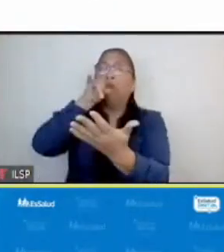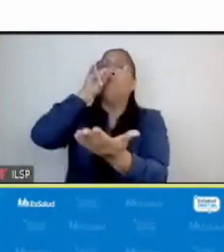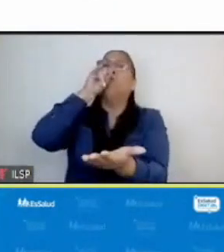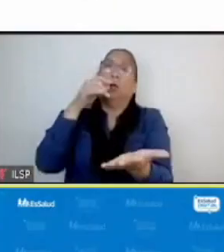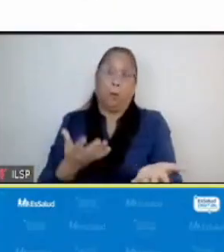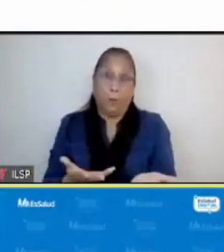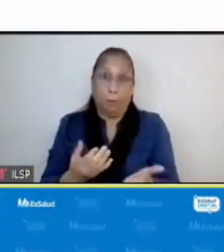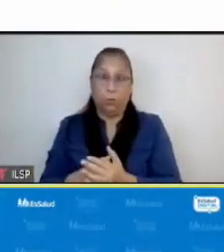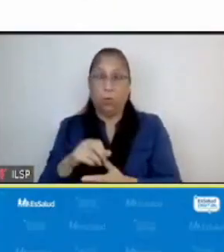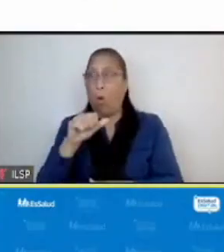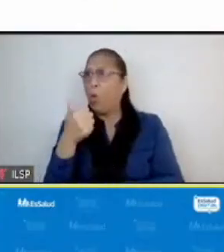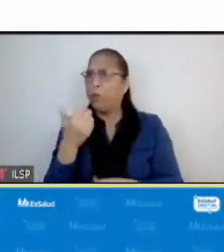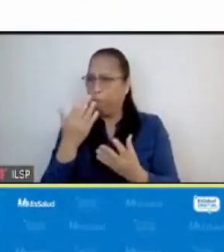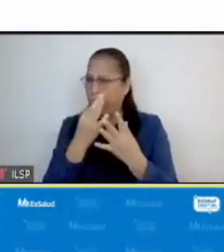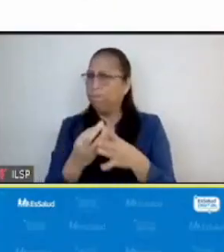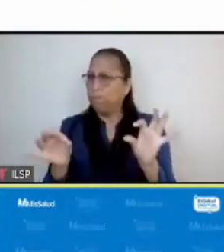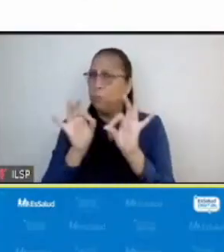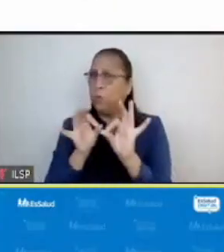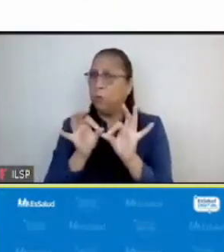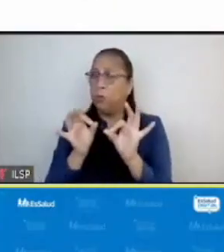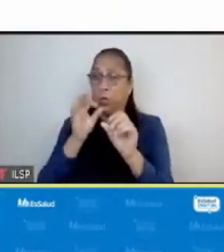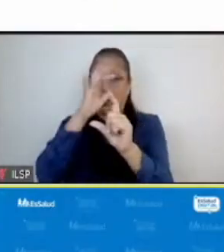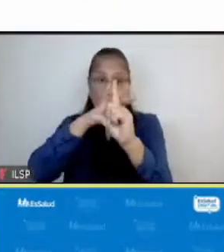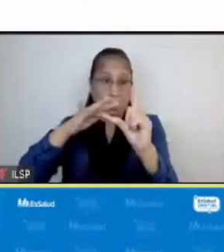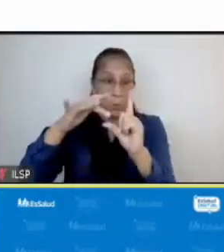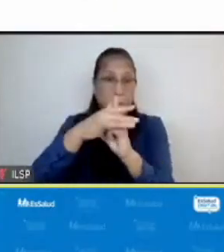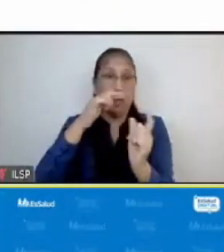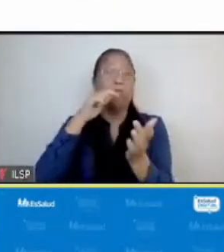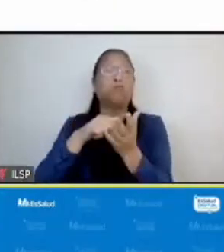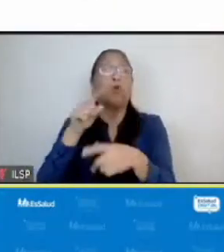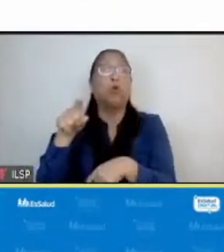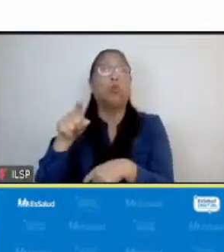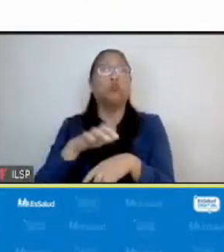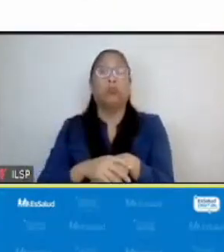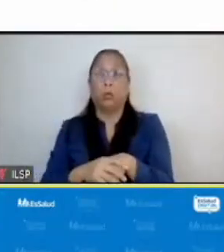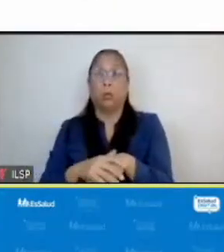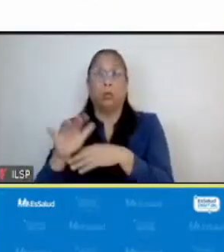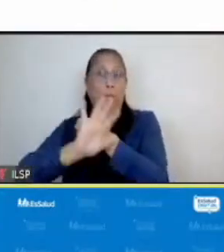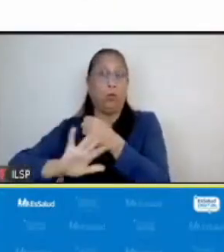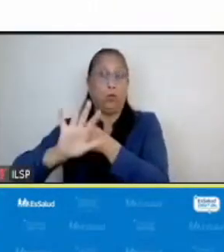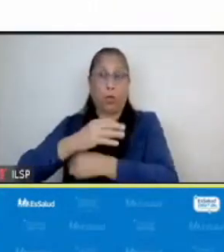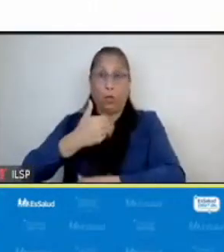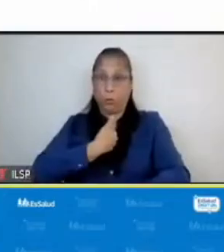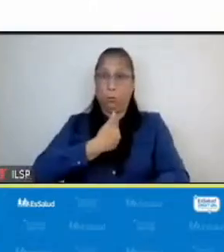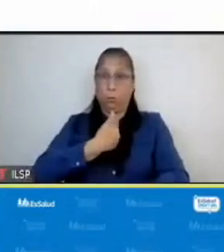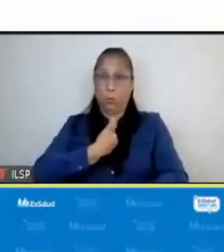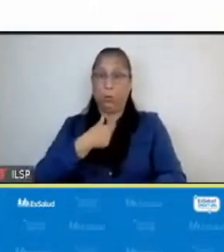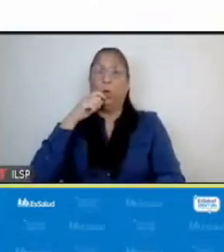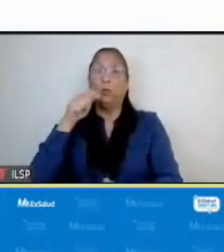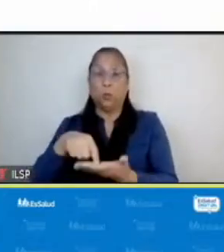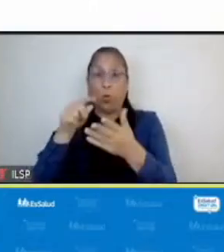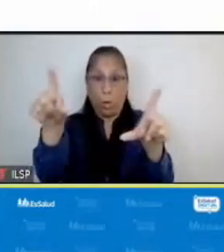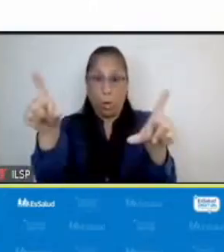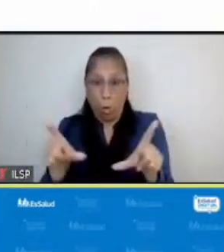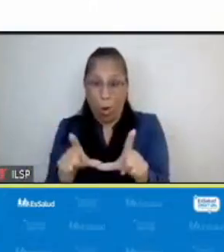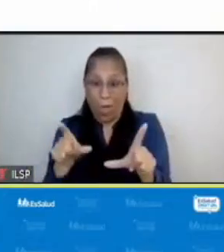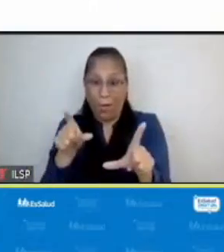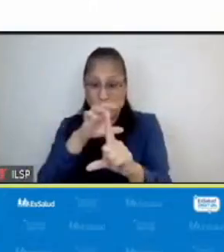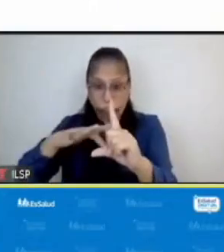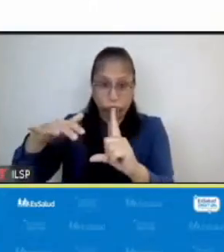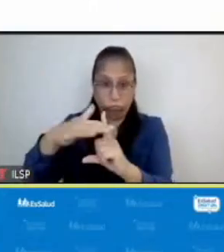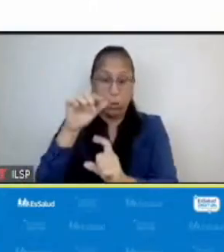Otra cosa muy importante de una medida medioambiental, es decir, no una medida en la cual uno se proteja a sí mismo, sino en el lugar donde está,